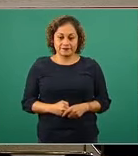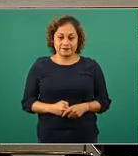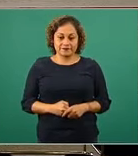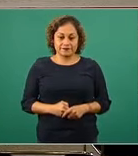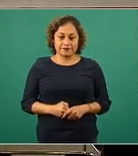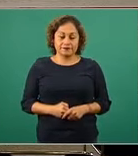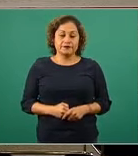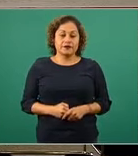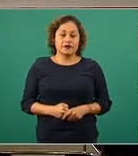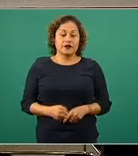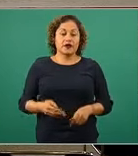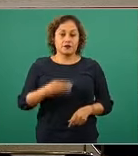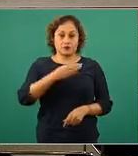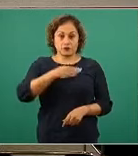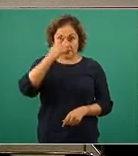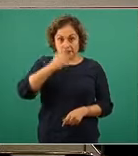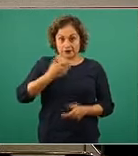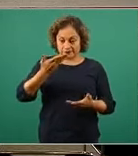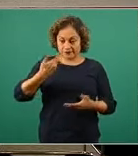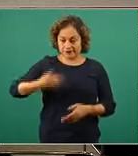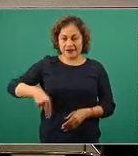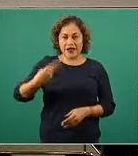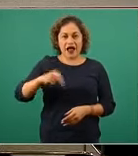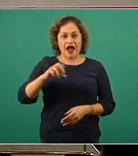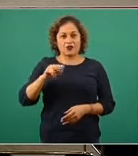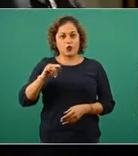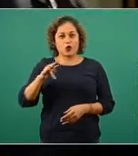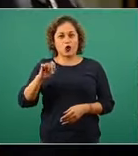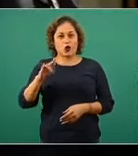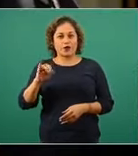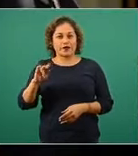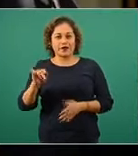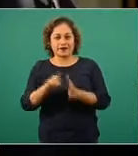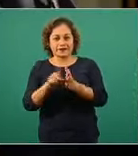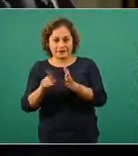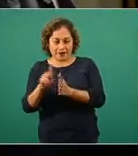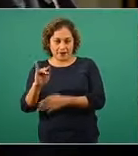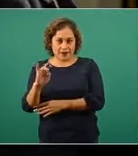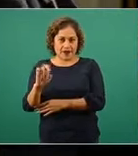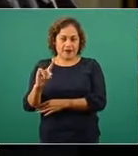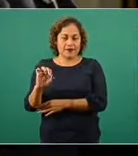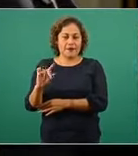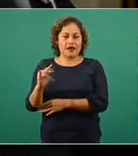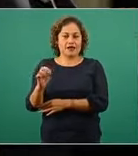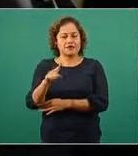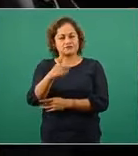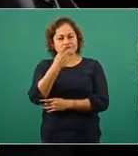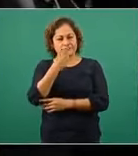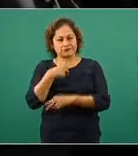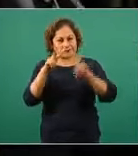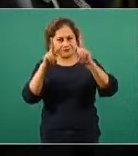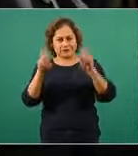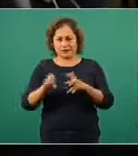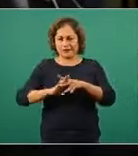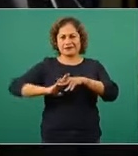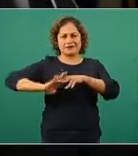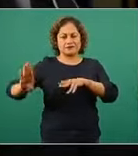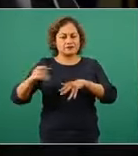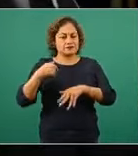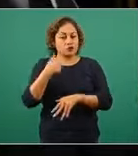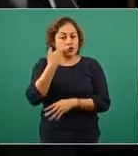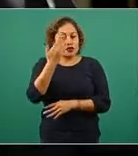Buenas noches, Arturo Contreras, de Pie de Página. Unas dudas sobre el informe de migración que presentan ahora, ¿no? ¿Cómo es que se detectan estos casos? O sea, ¿cómo